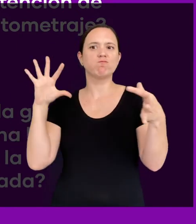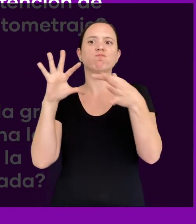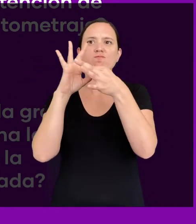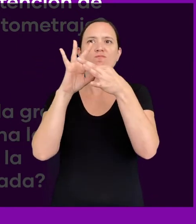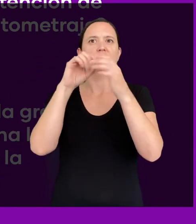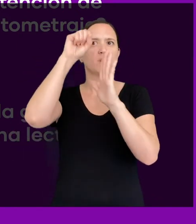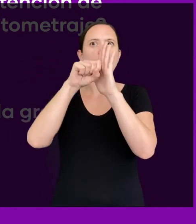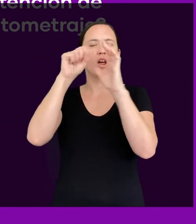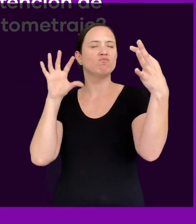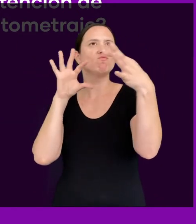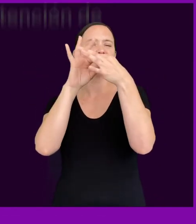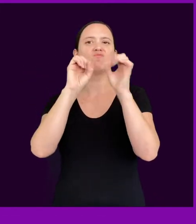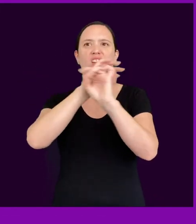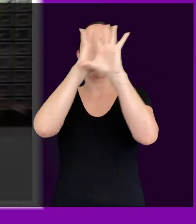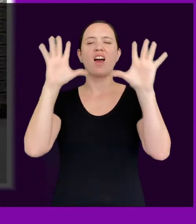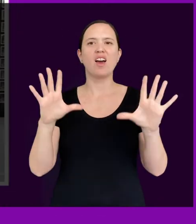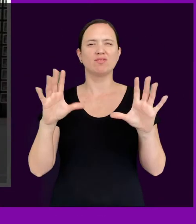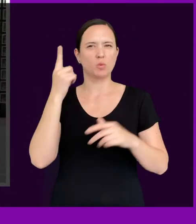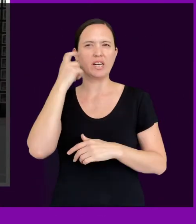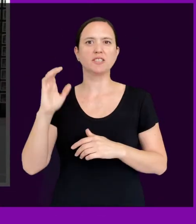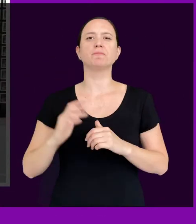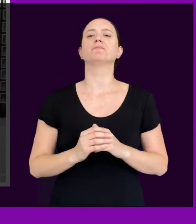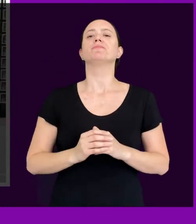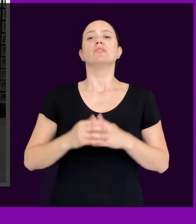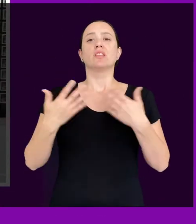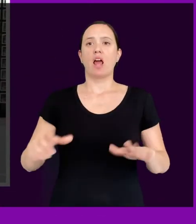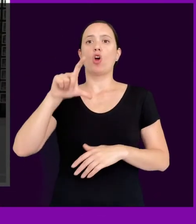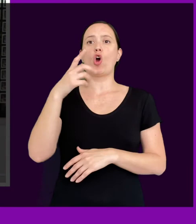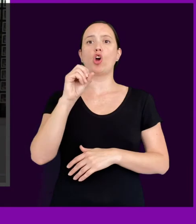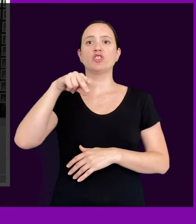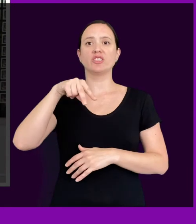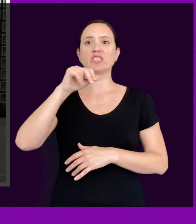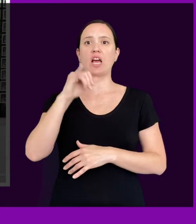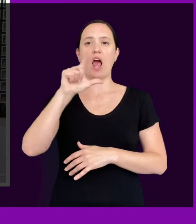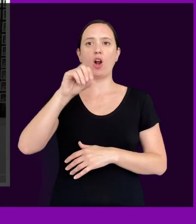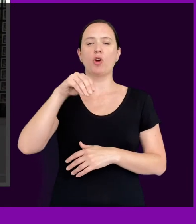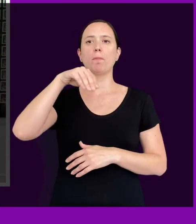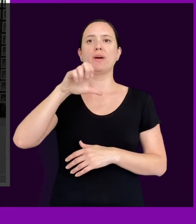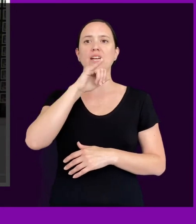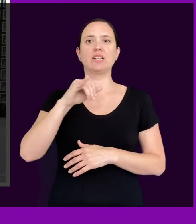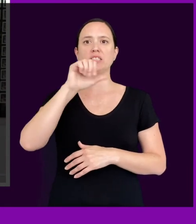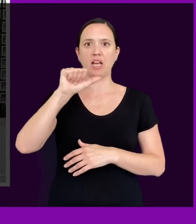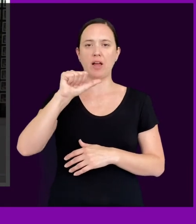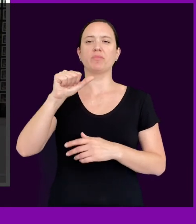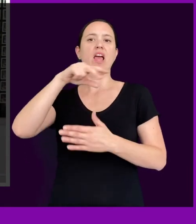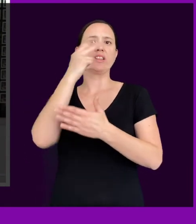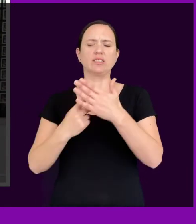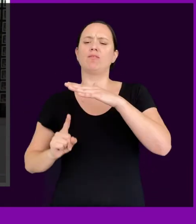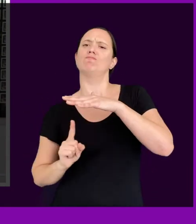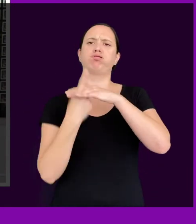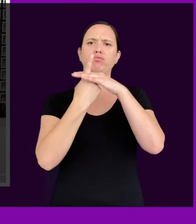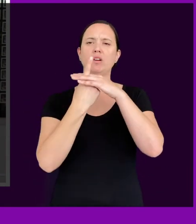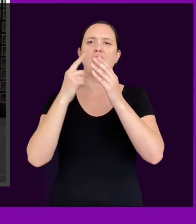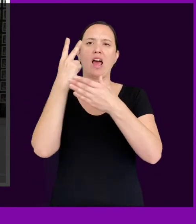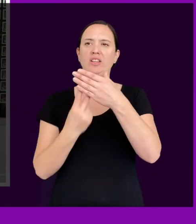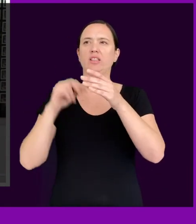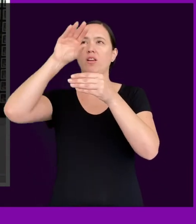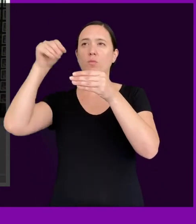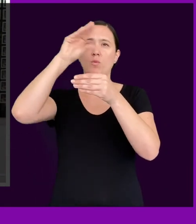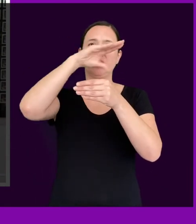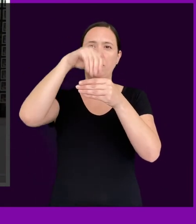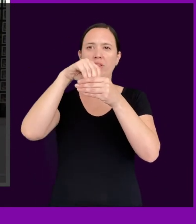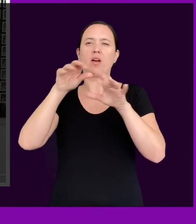presentada? Para terminar, te presentamos a Gonzalo Mesa, el artista precursor del arte multimedial, NetArt